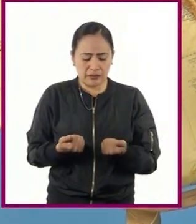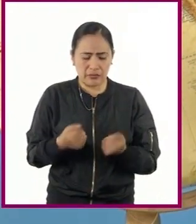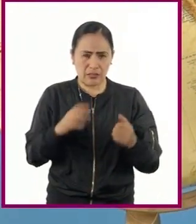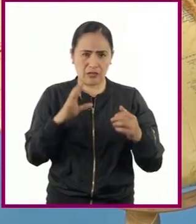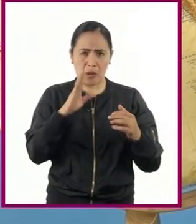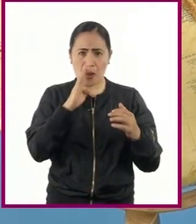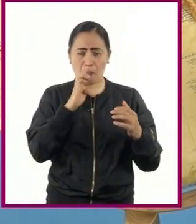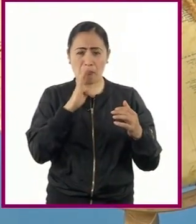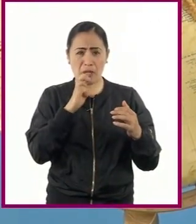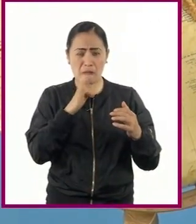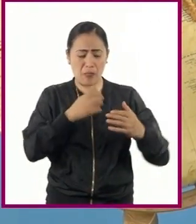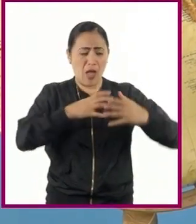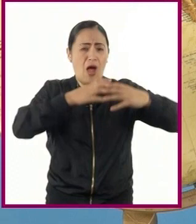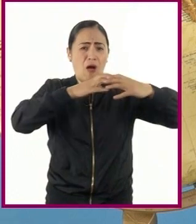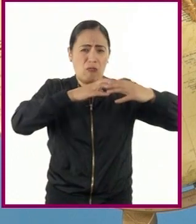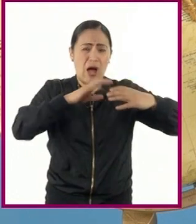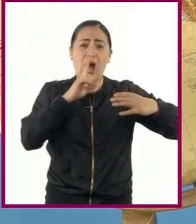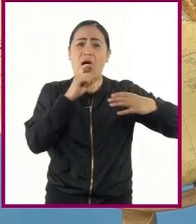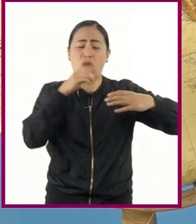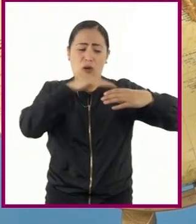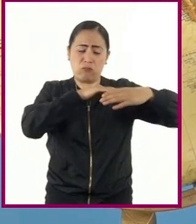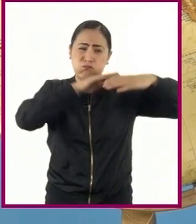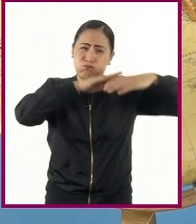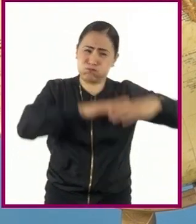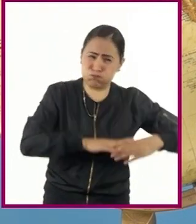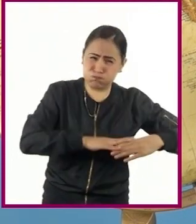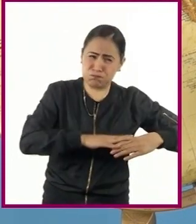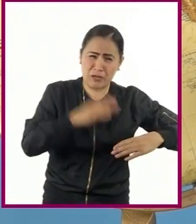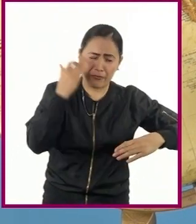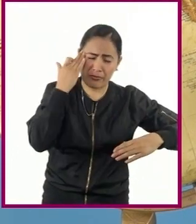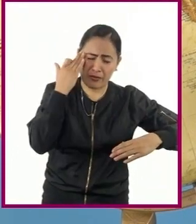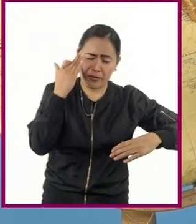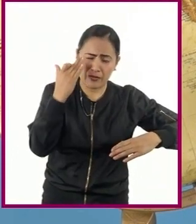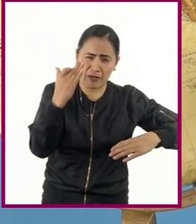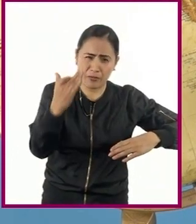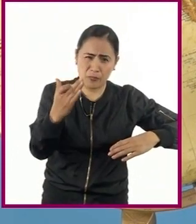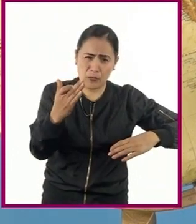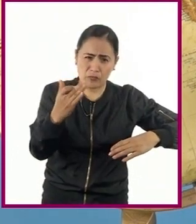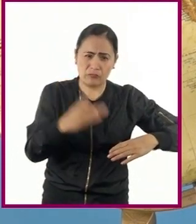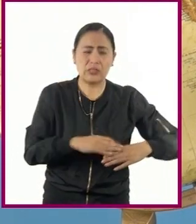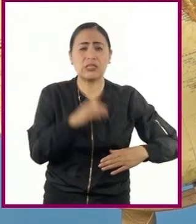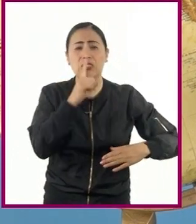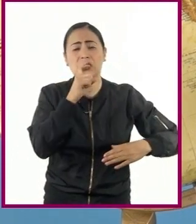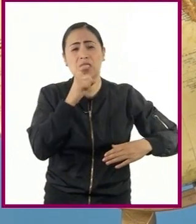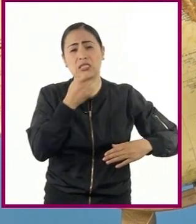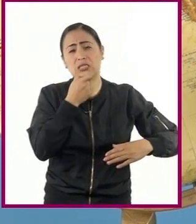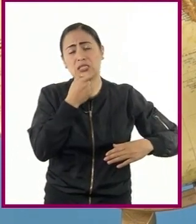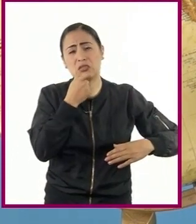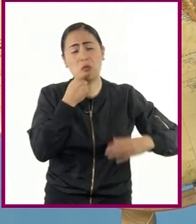bulto con el niño en el agua y lo tuvo allí un largo rato. El niño dejó de